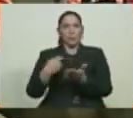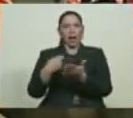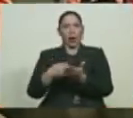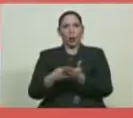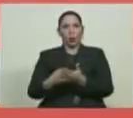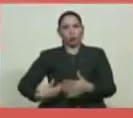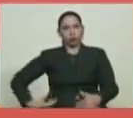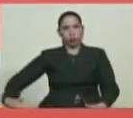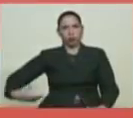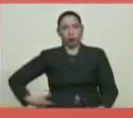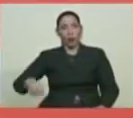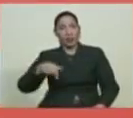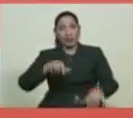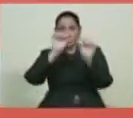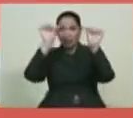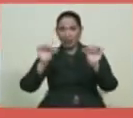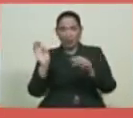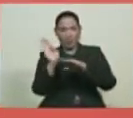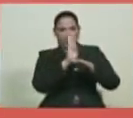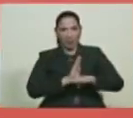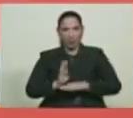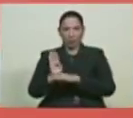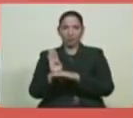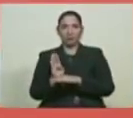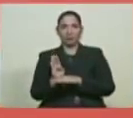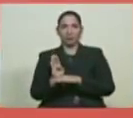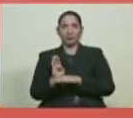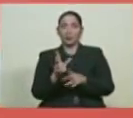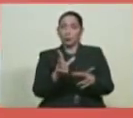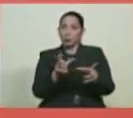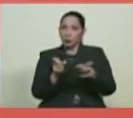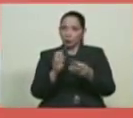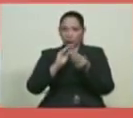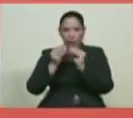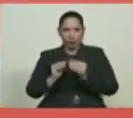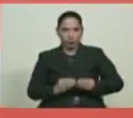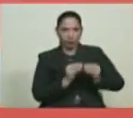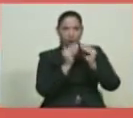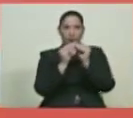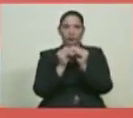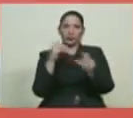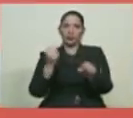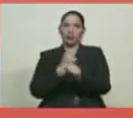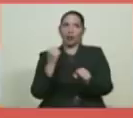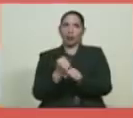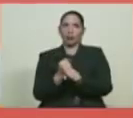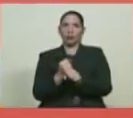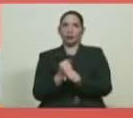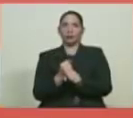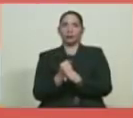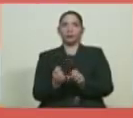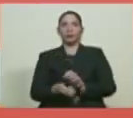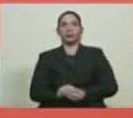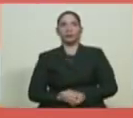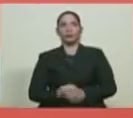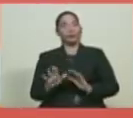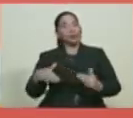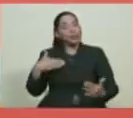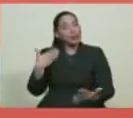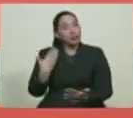un sistema total de protección que va desde el salario, la recuperación del salario de las trabajadoras y los trabajadores,